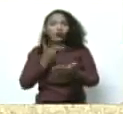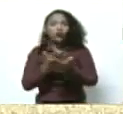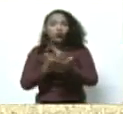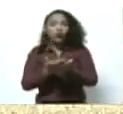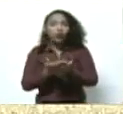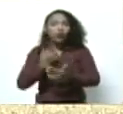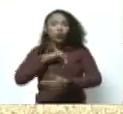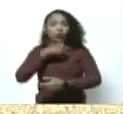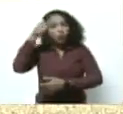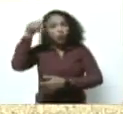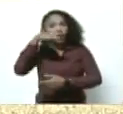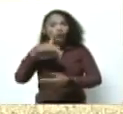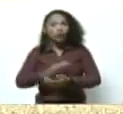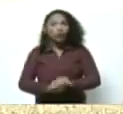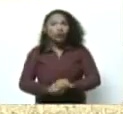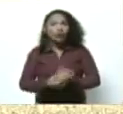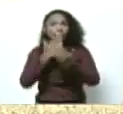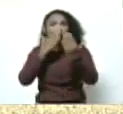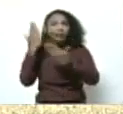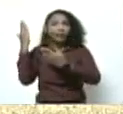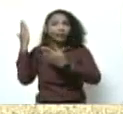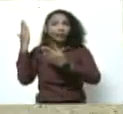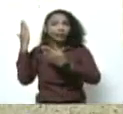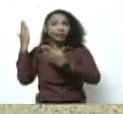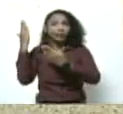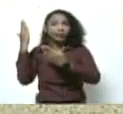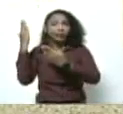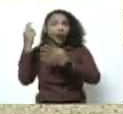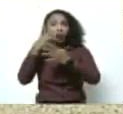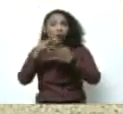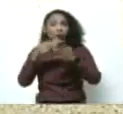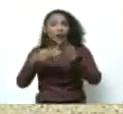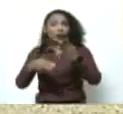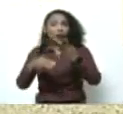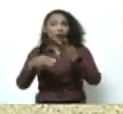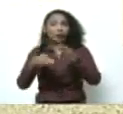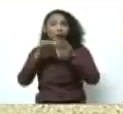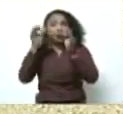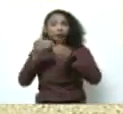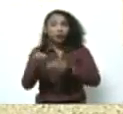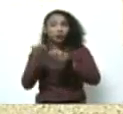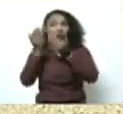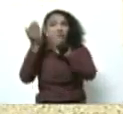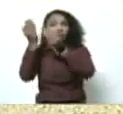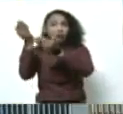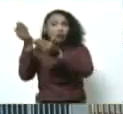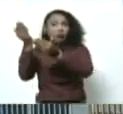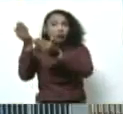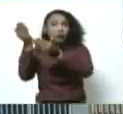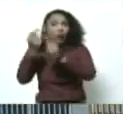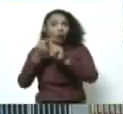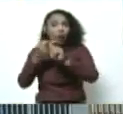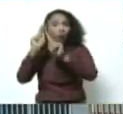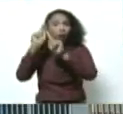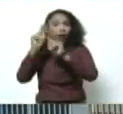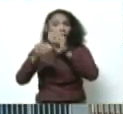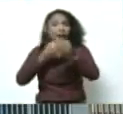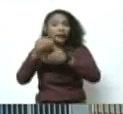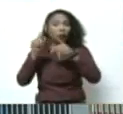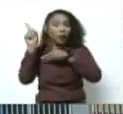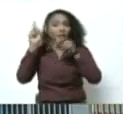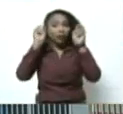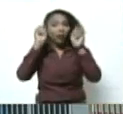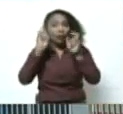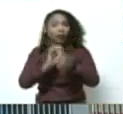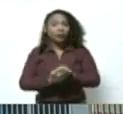solicitados por nuestro pueblo. Así que estos insumos y esta donación va a venir a reforzar otras que hicimos en esta